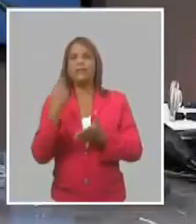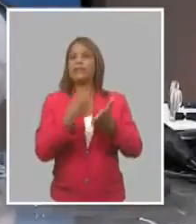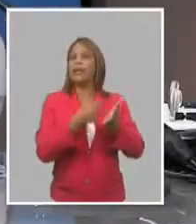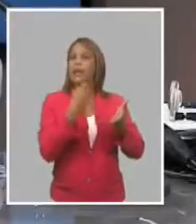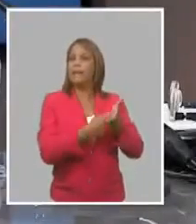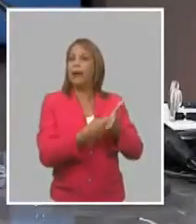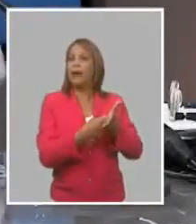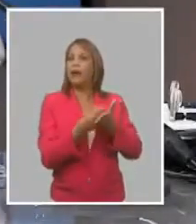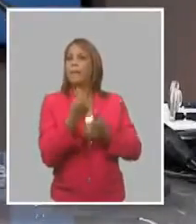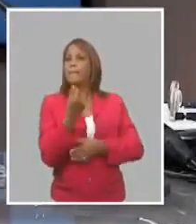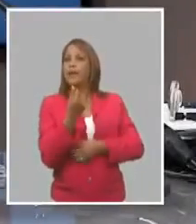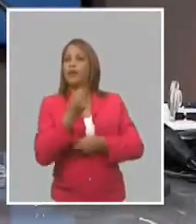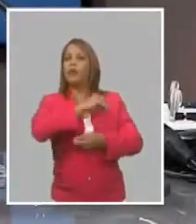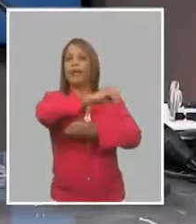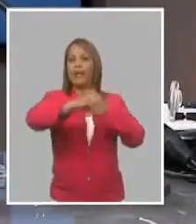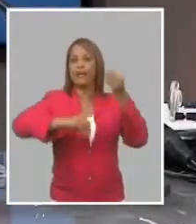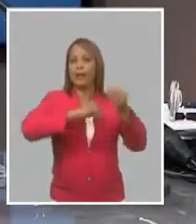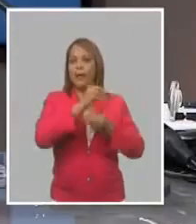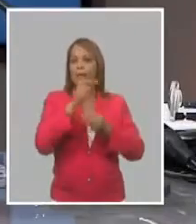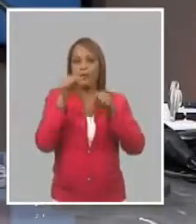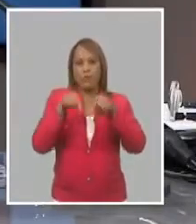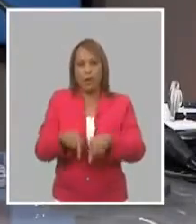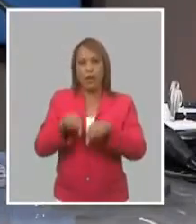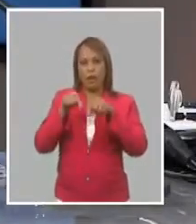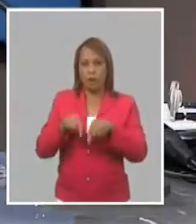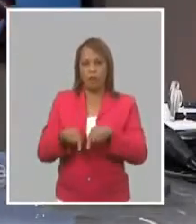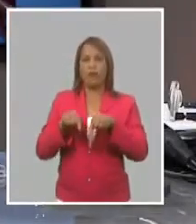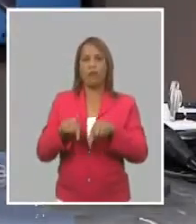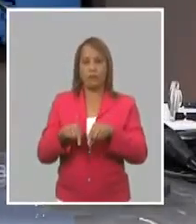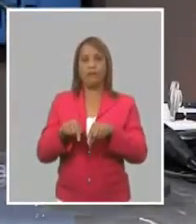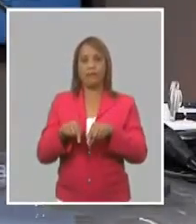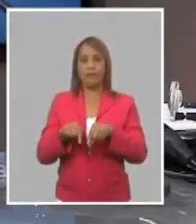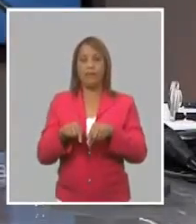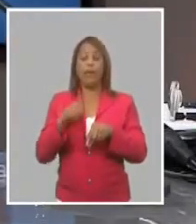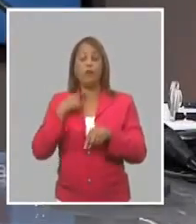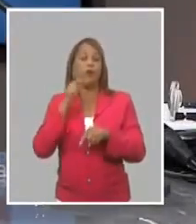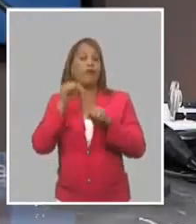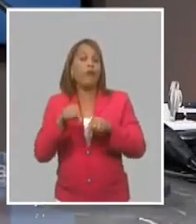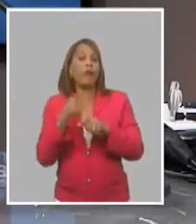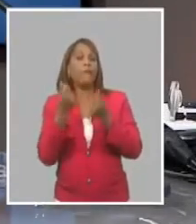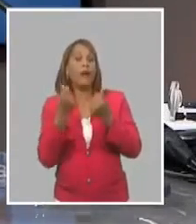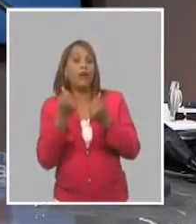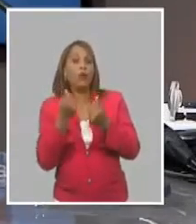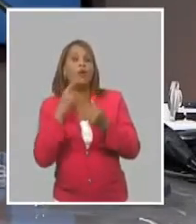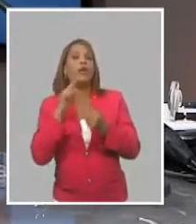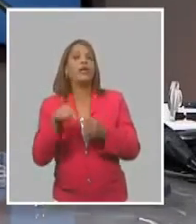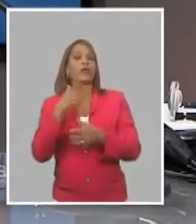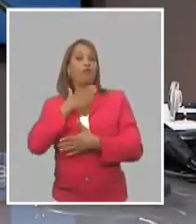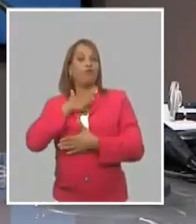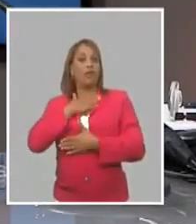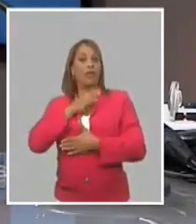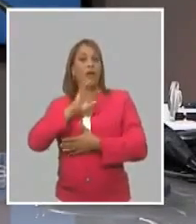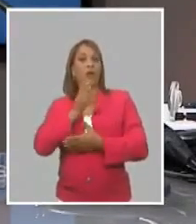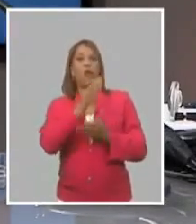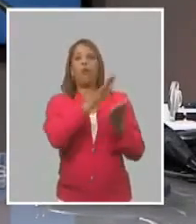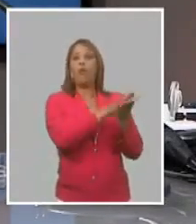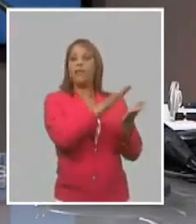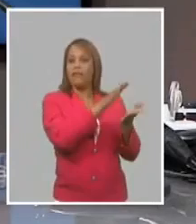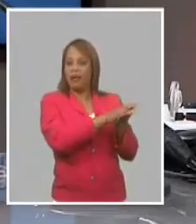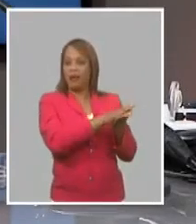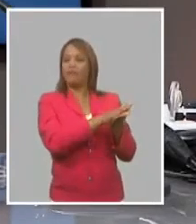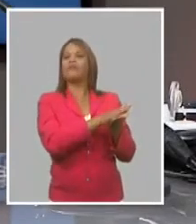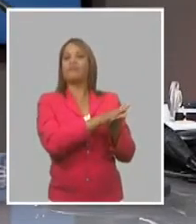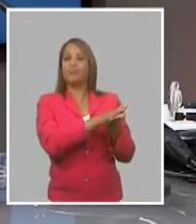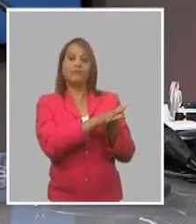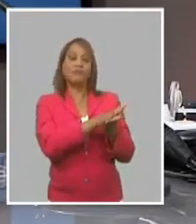se le paga el valor del tipo de cambio actual, porque fue el de hoy donde usted lo compró, donde usted se lo ganó por un sistema de estímulo,